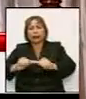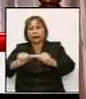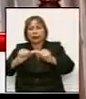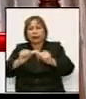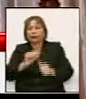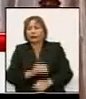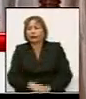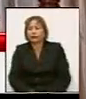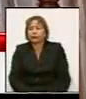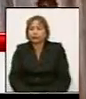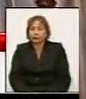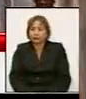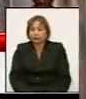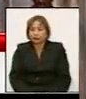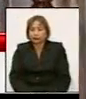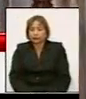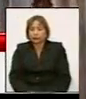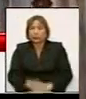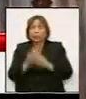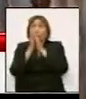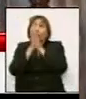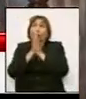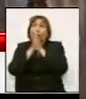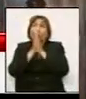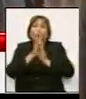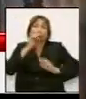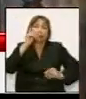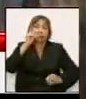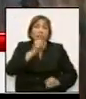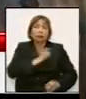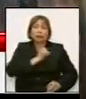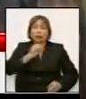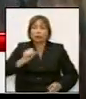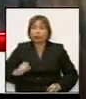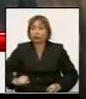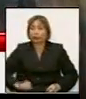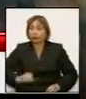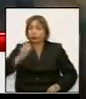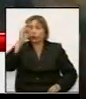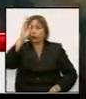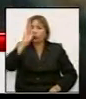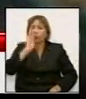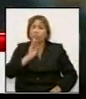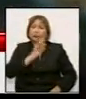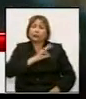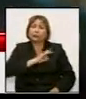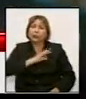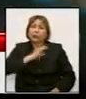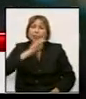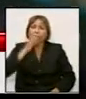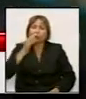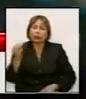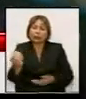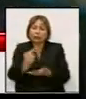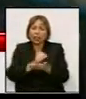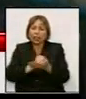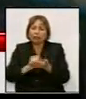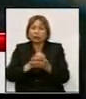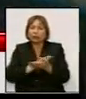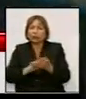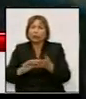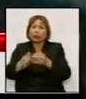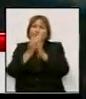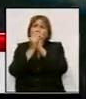eterno. Te rogamos, Señor, Dios Espíritu Santo